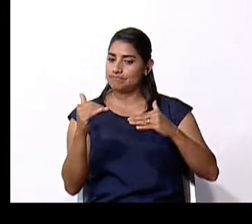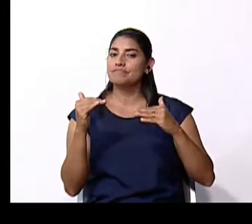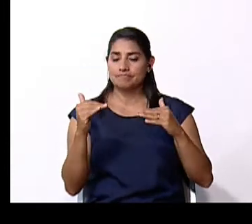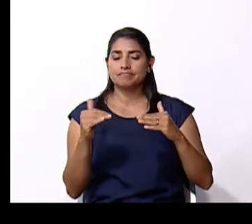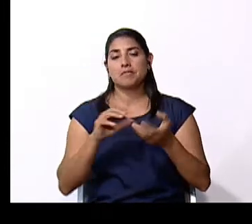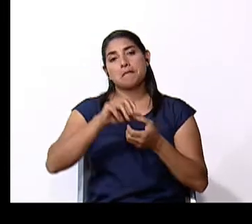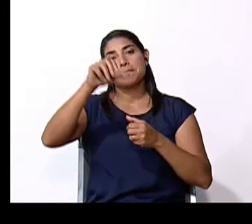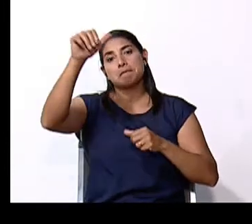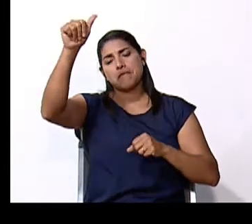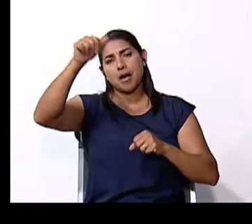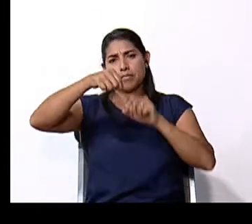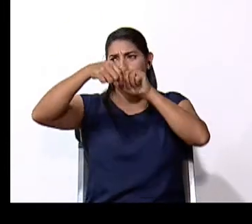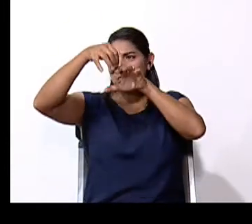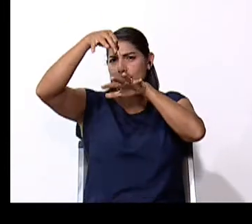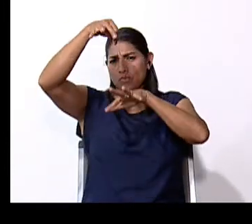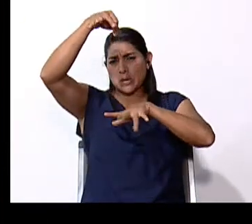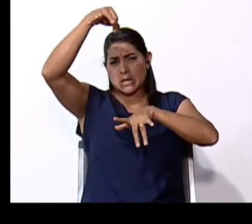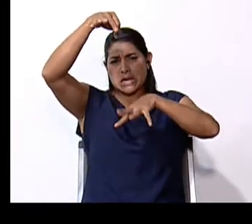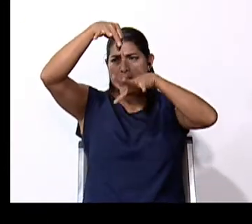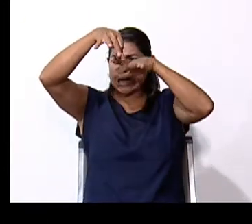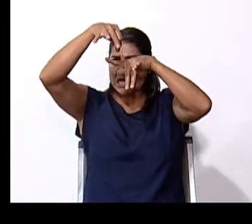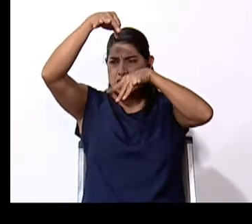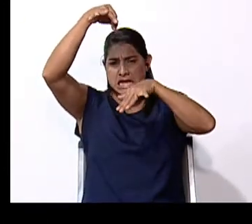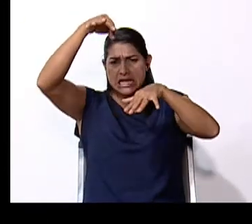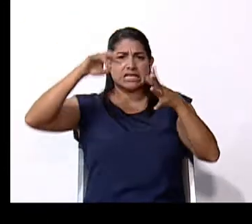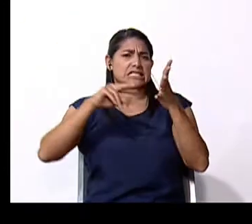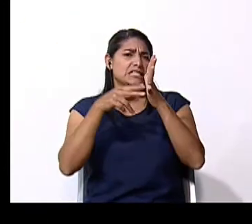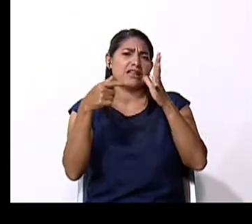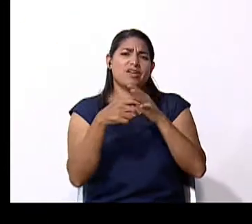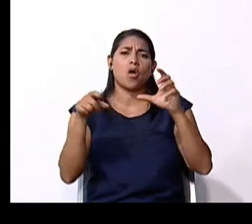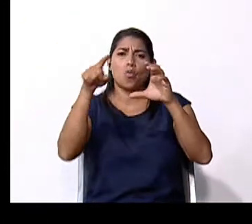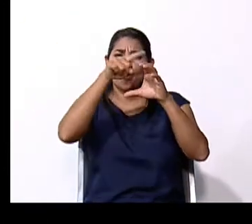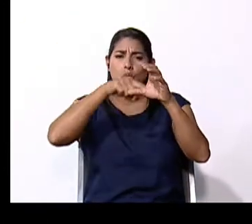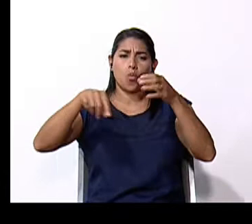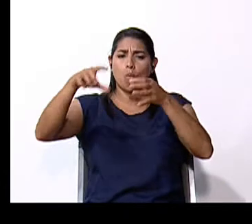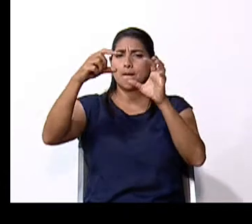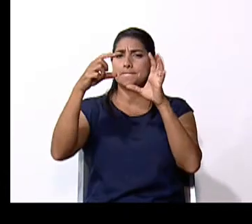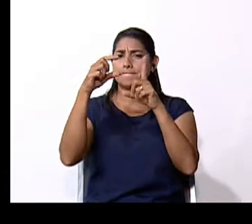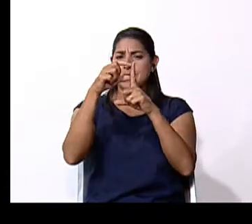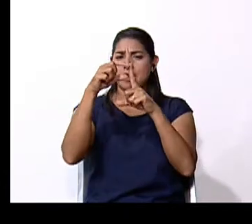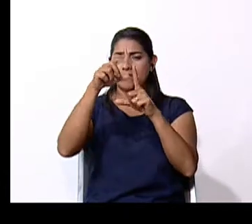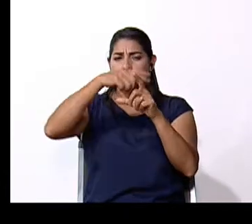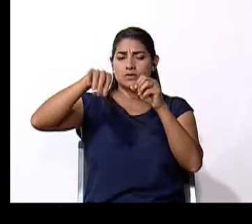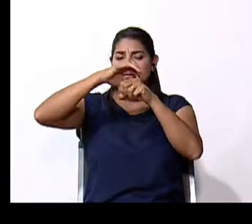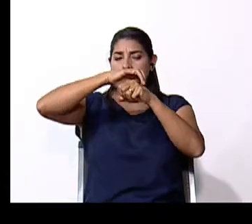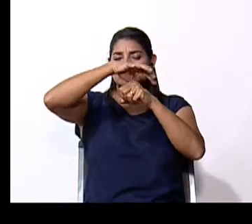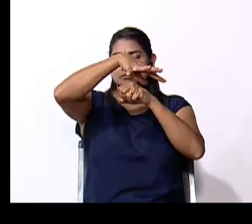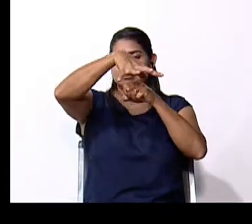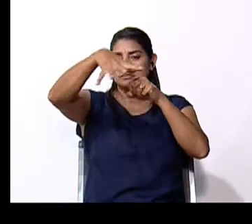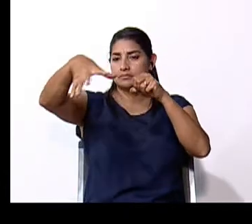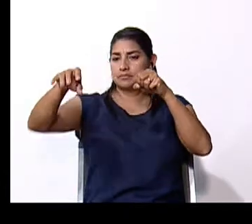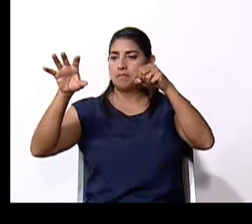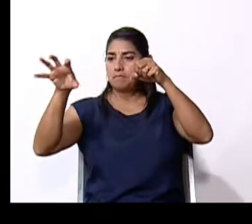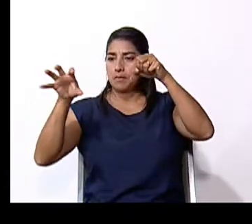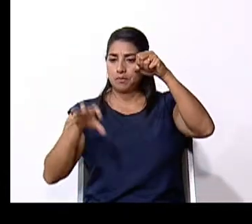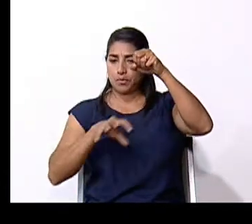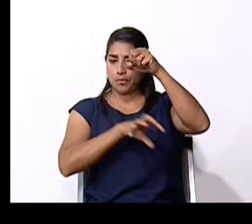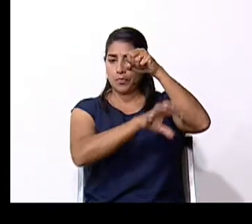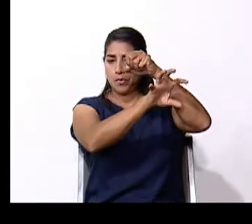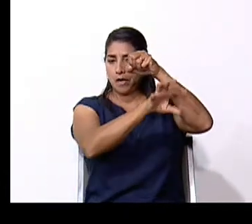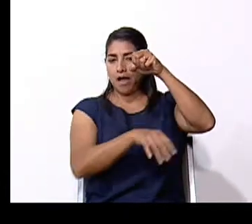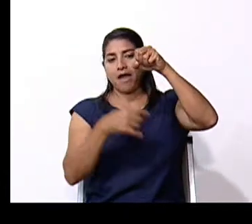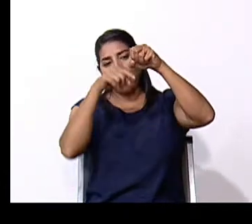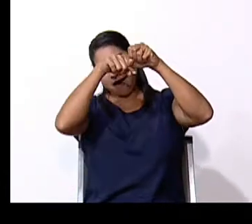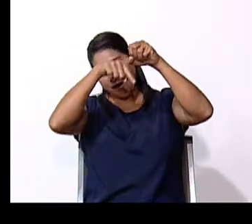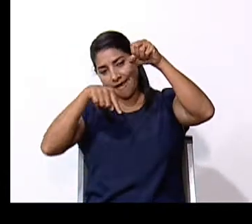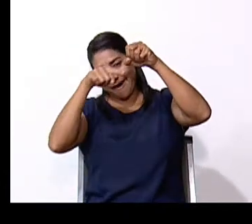El mapa de araña se caracteriza por presentar la palabra clave en el centro. A su alrededor se colocarán las palabras que derivan de